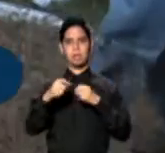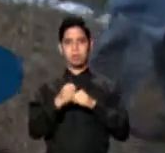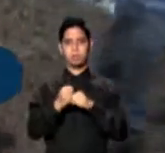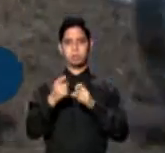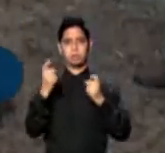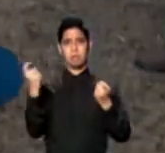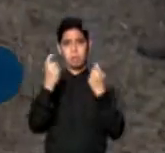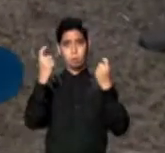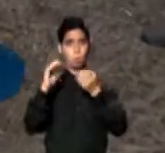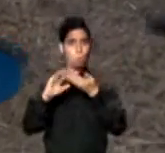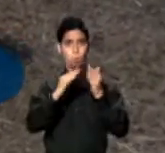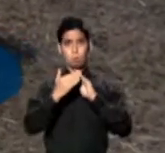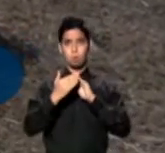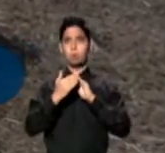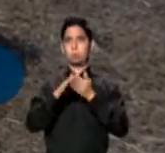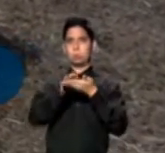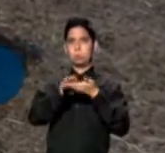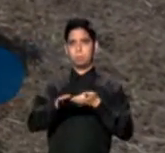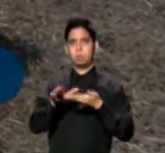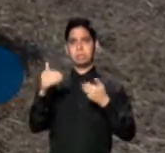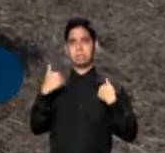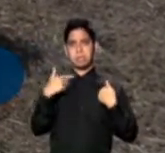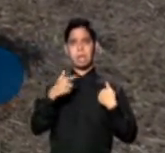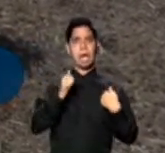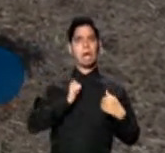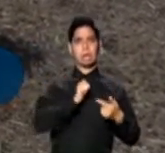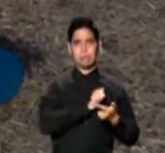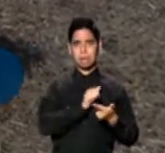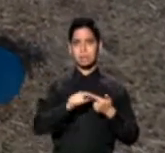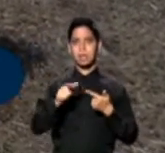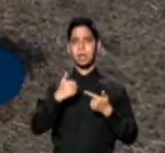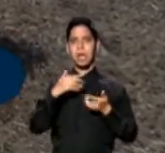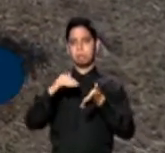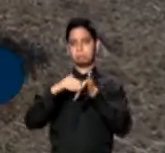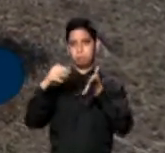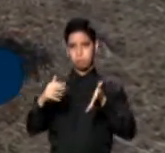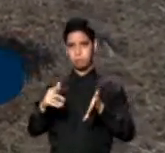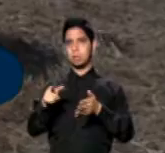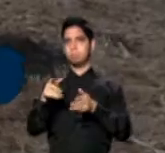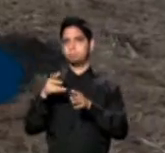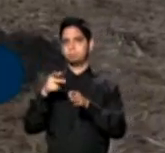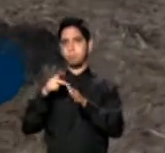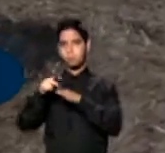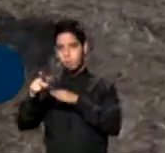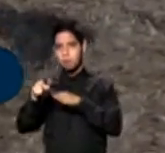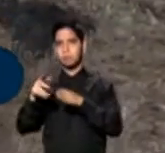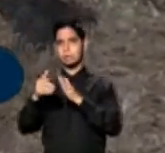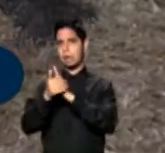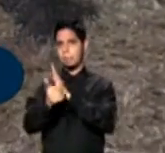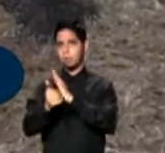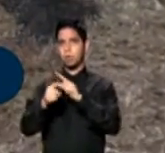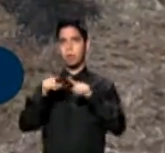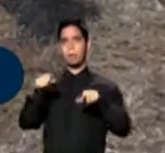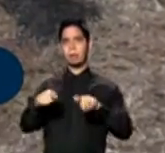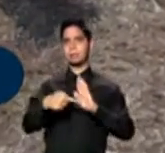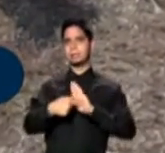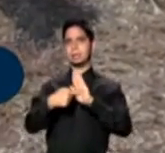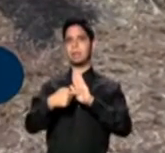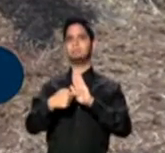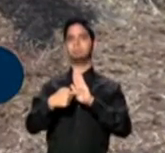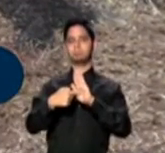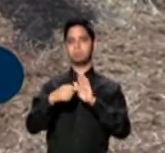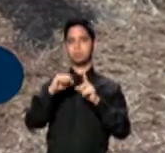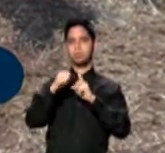reunió alcaldes, académicos y expertos para debatir sobre la participación de los gobiernos ante retos como el cambio